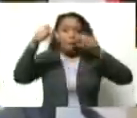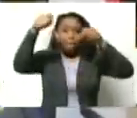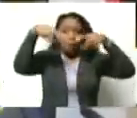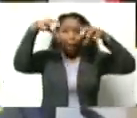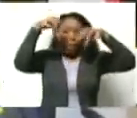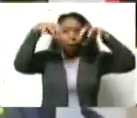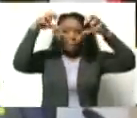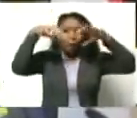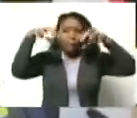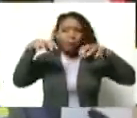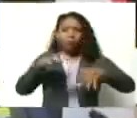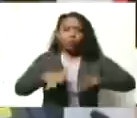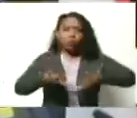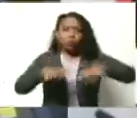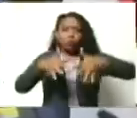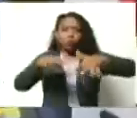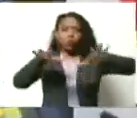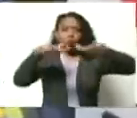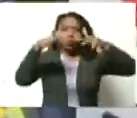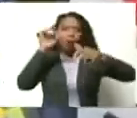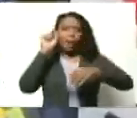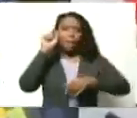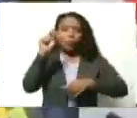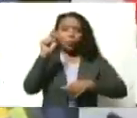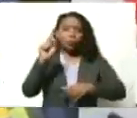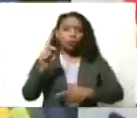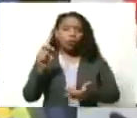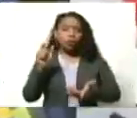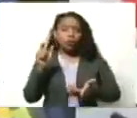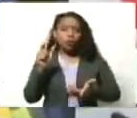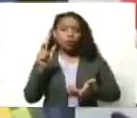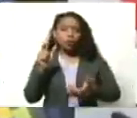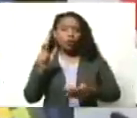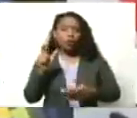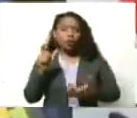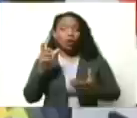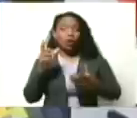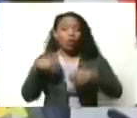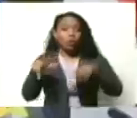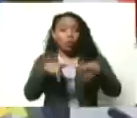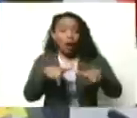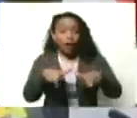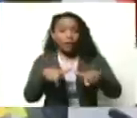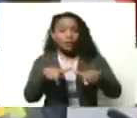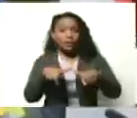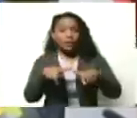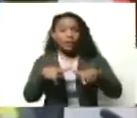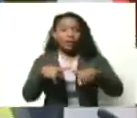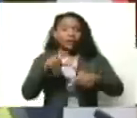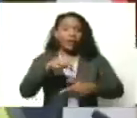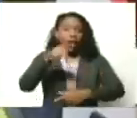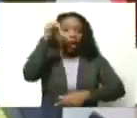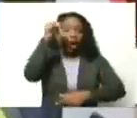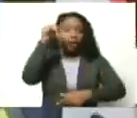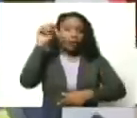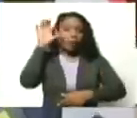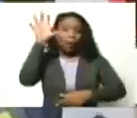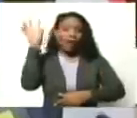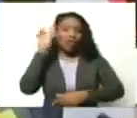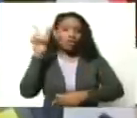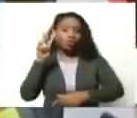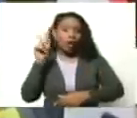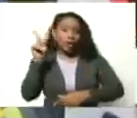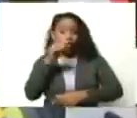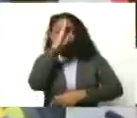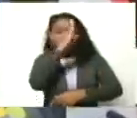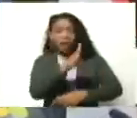de lluvias sobre puntos focales, sobre todo en la zona norte costera del país. Son los efectos